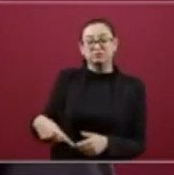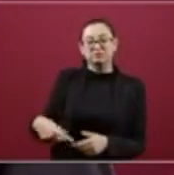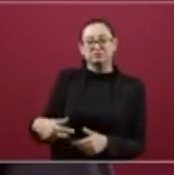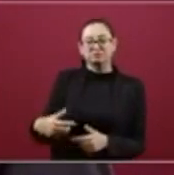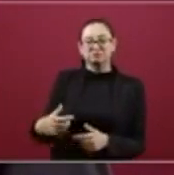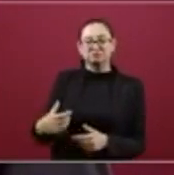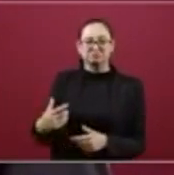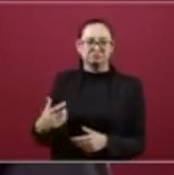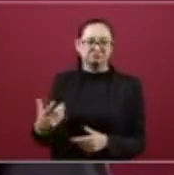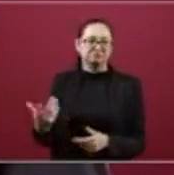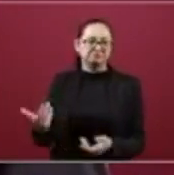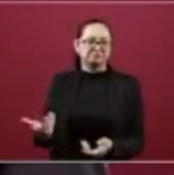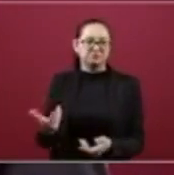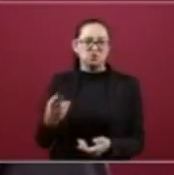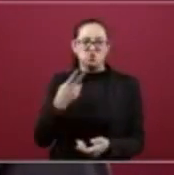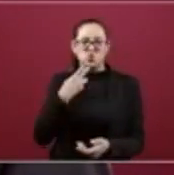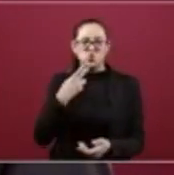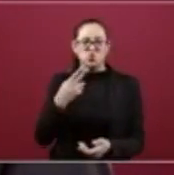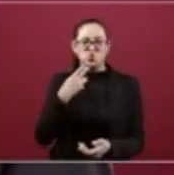convierta